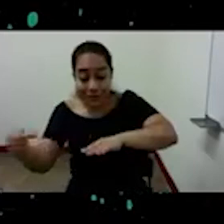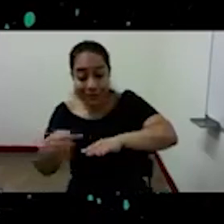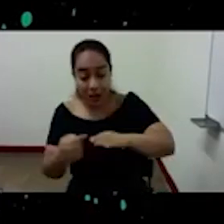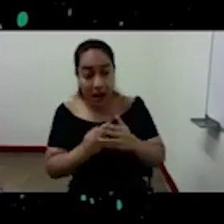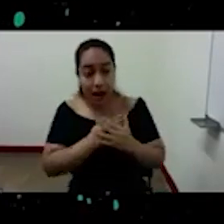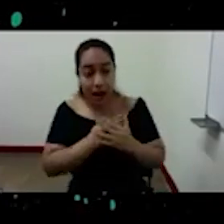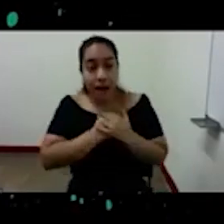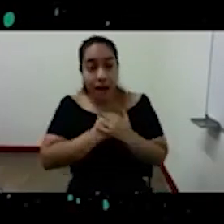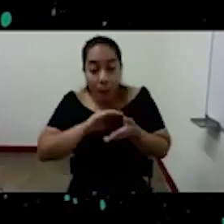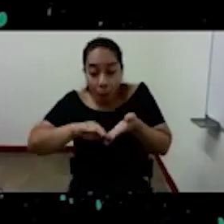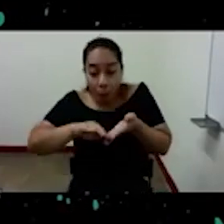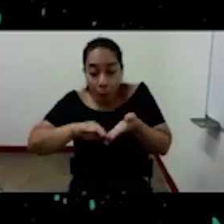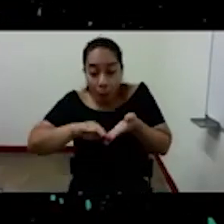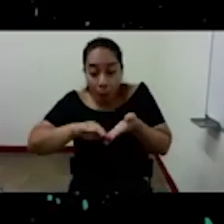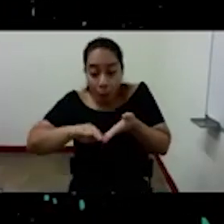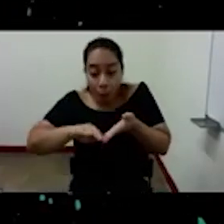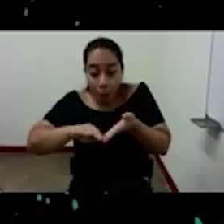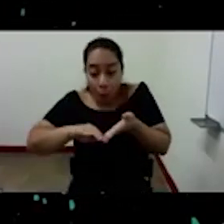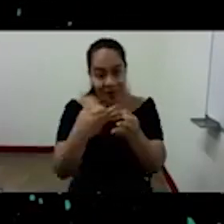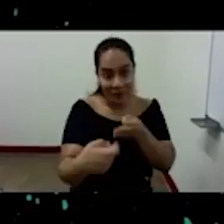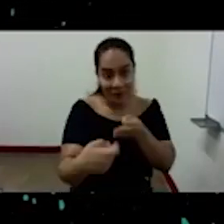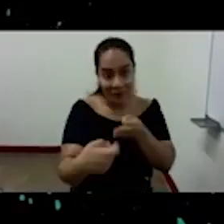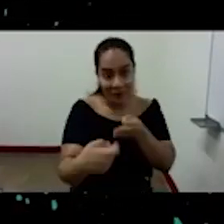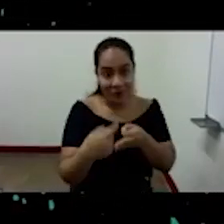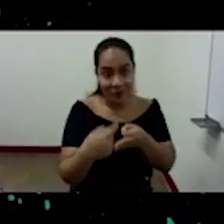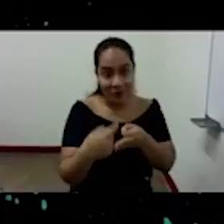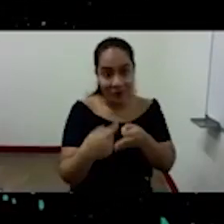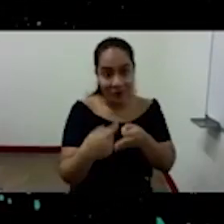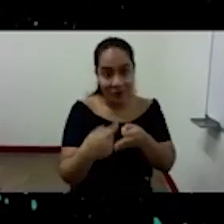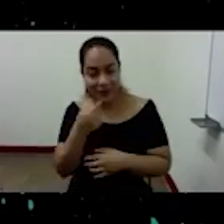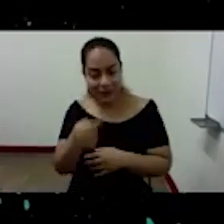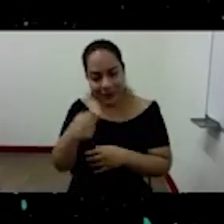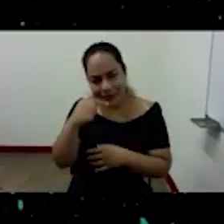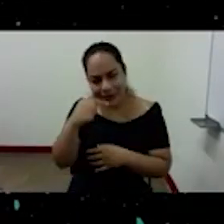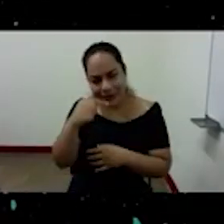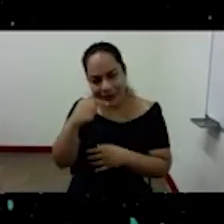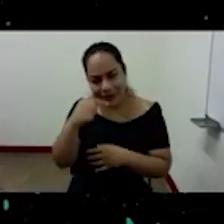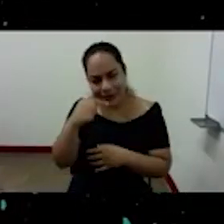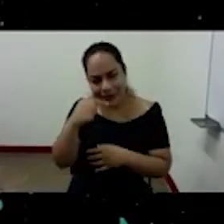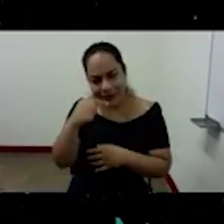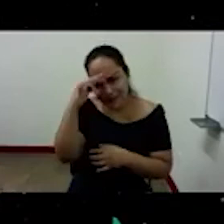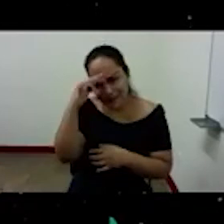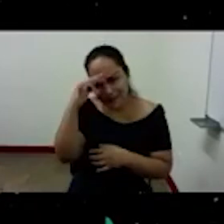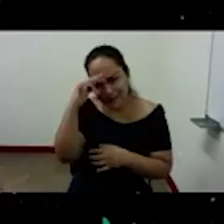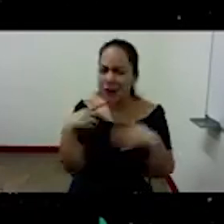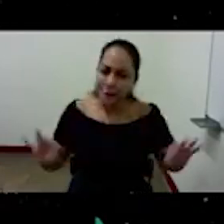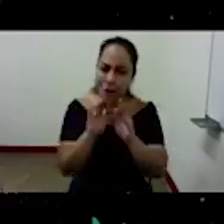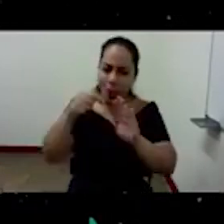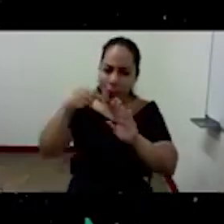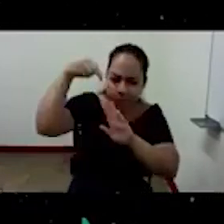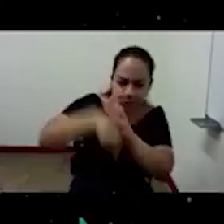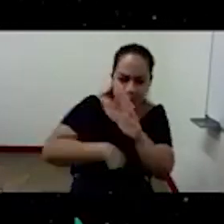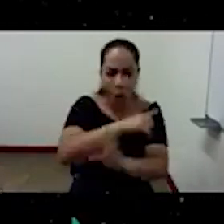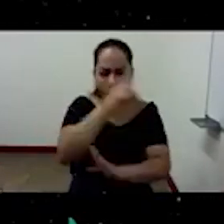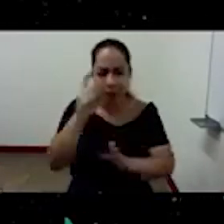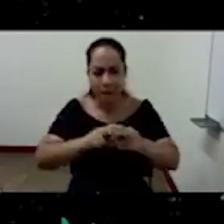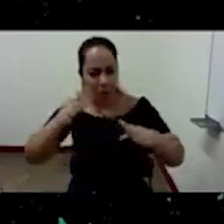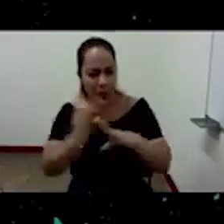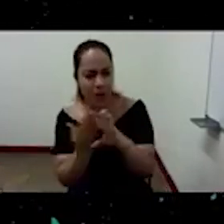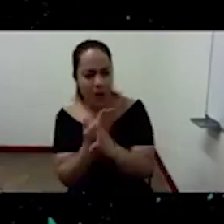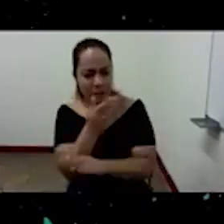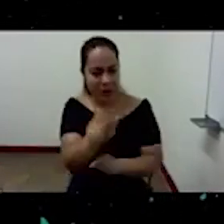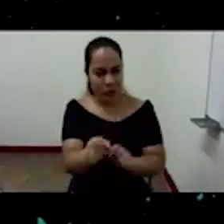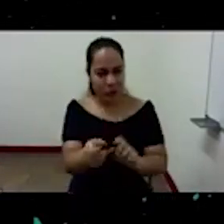en su primer texto de juventud denuncia Nietzsche y lo que resulta imprescindible para introducir el problema que queremos plantear.